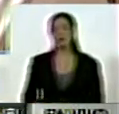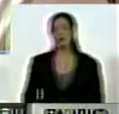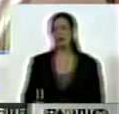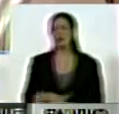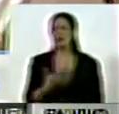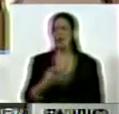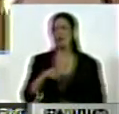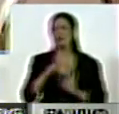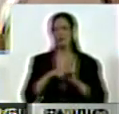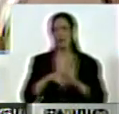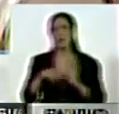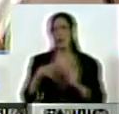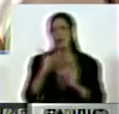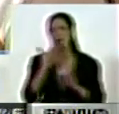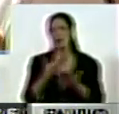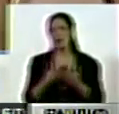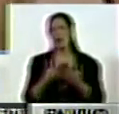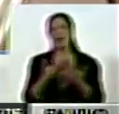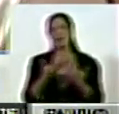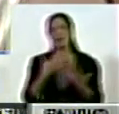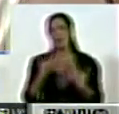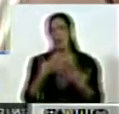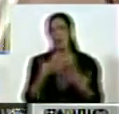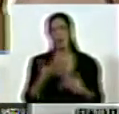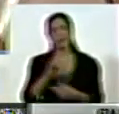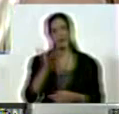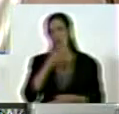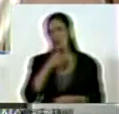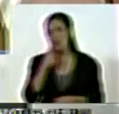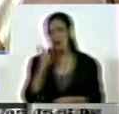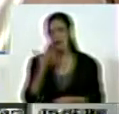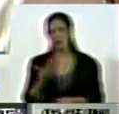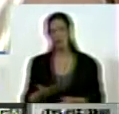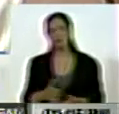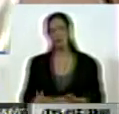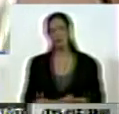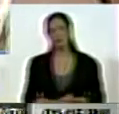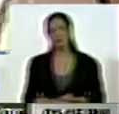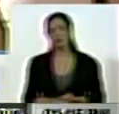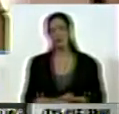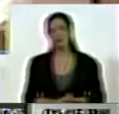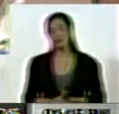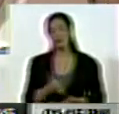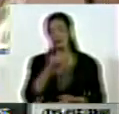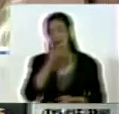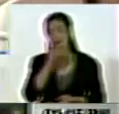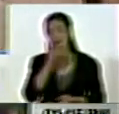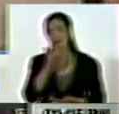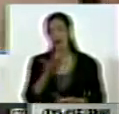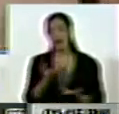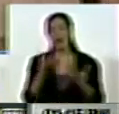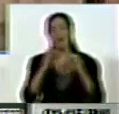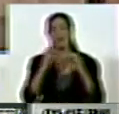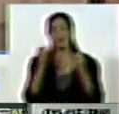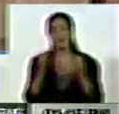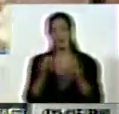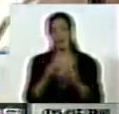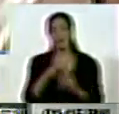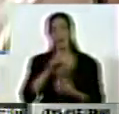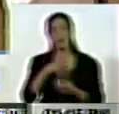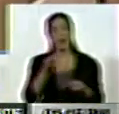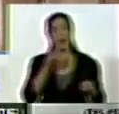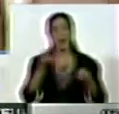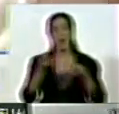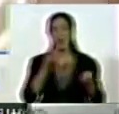podrían tomarse desde el punto de vista diplomático si no existiera esta rectificación? Si la oficina, además de control